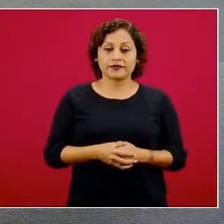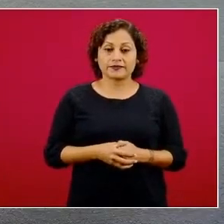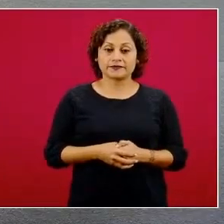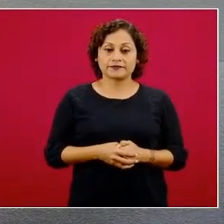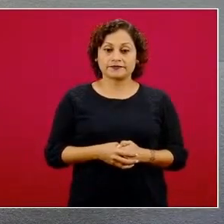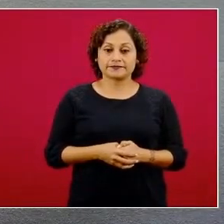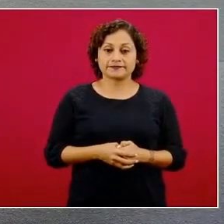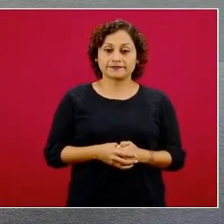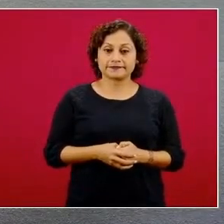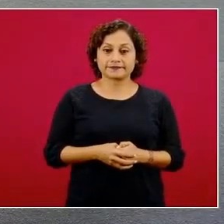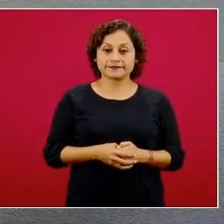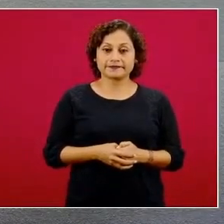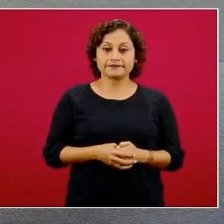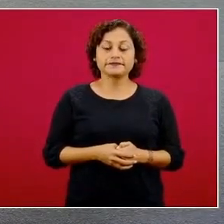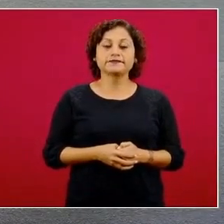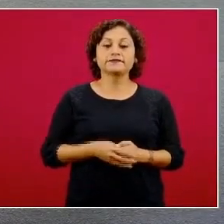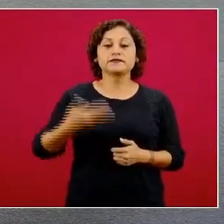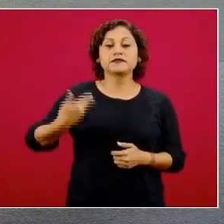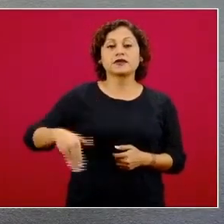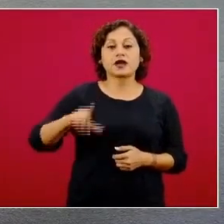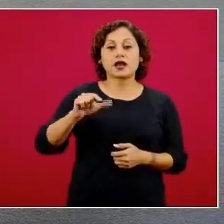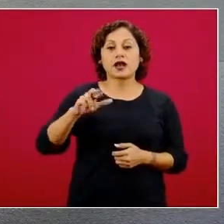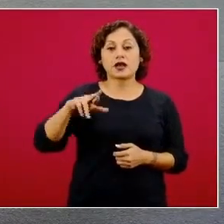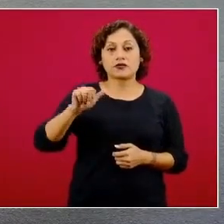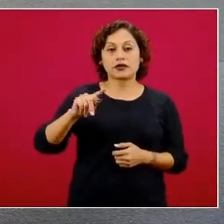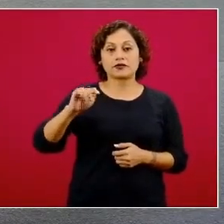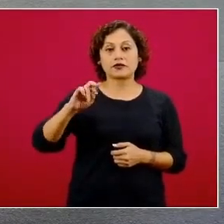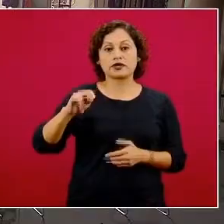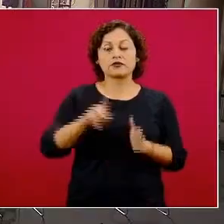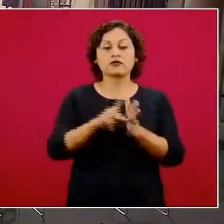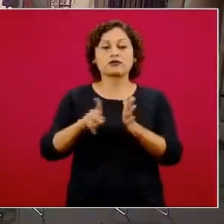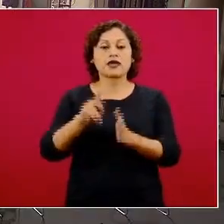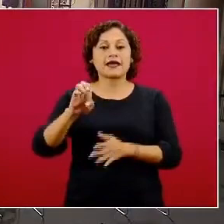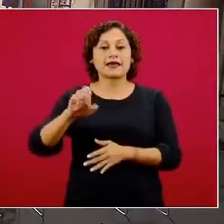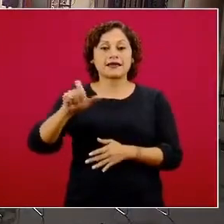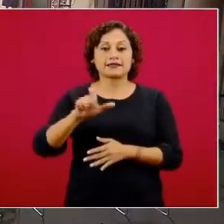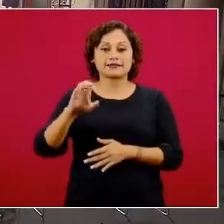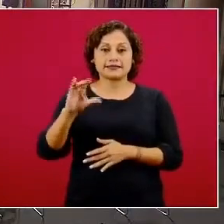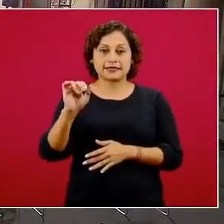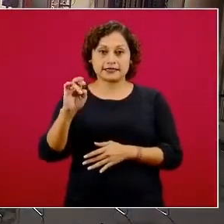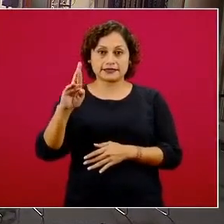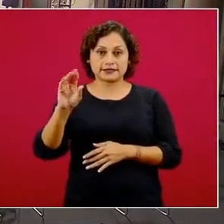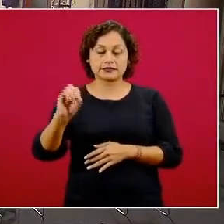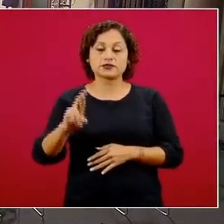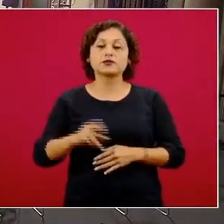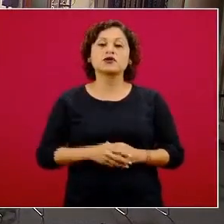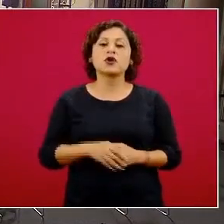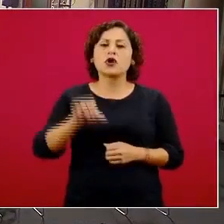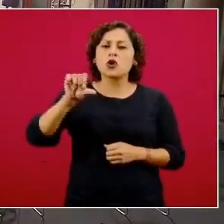2. Gracias. Laura Toribio, del periódico Excelsior. Doctor, quisiera preguntarle, hoy dan la cifra de